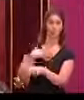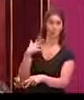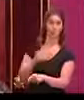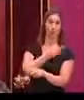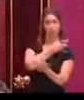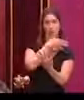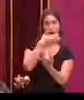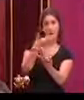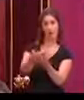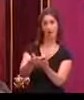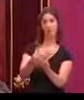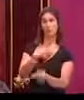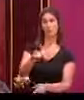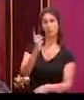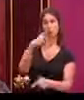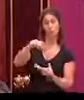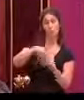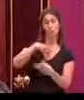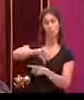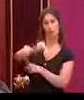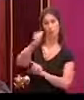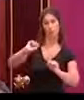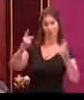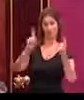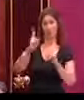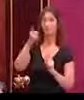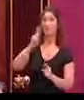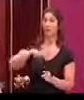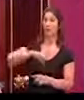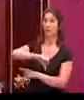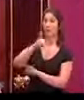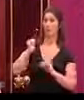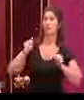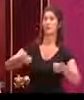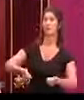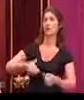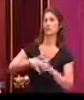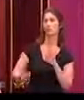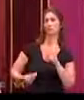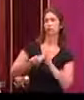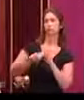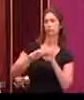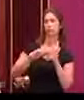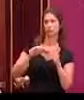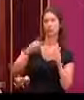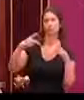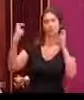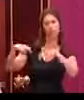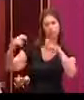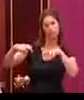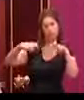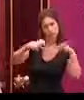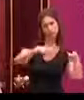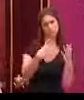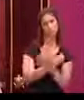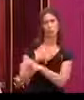de estos meses, no solamente en esta aprobación definitiva, también en la aprobación inicial. Ha tenido a bien el sentarse y reunirse con los